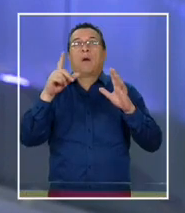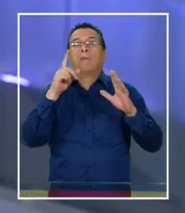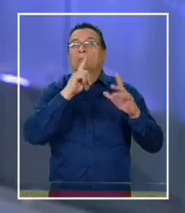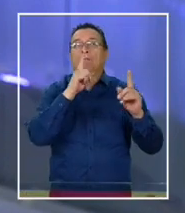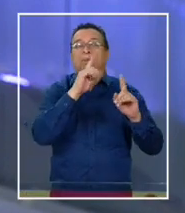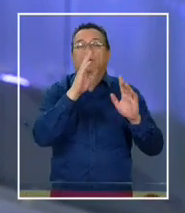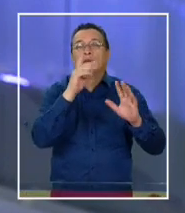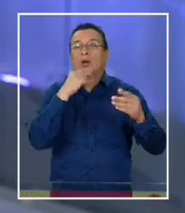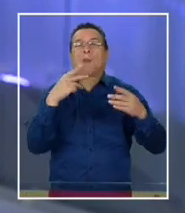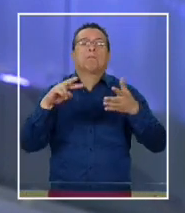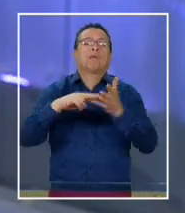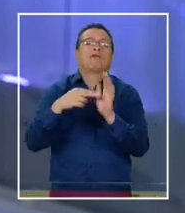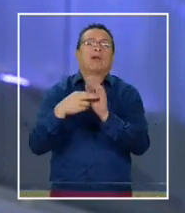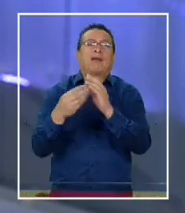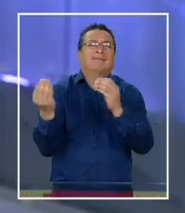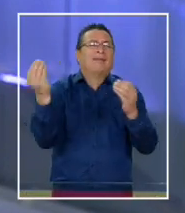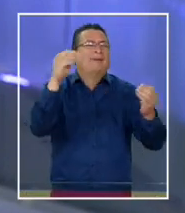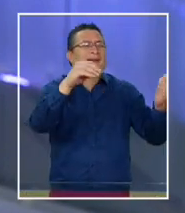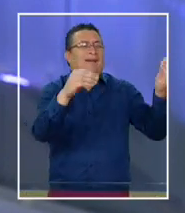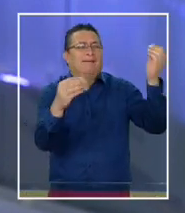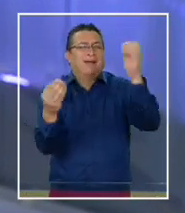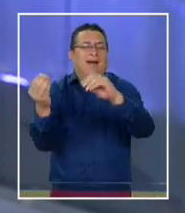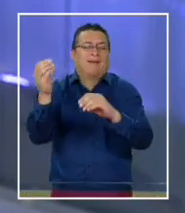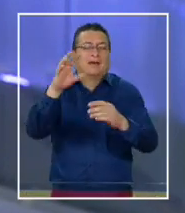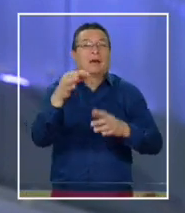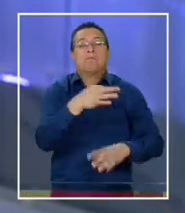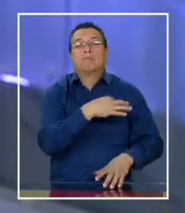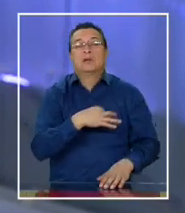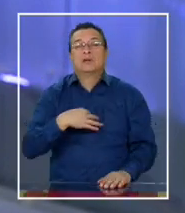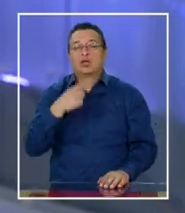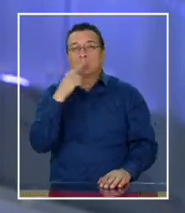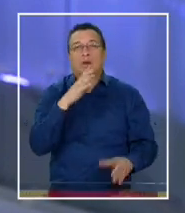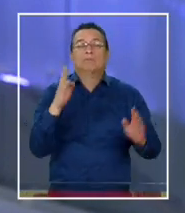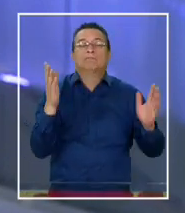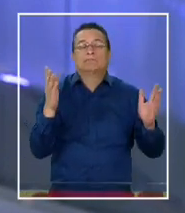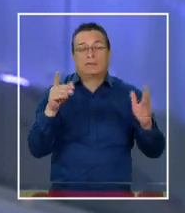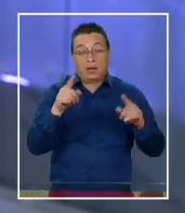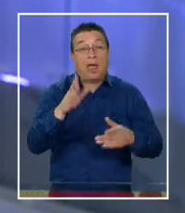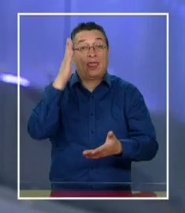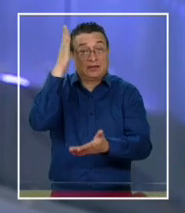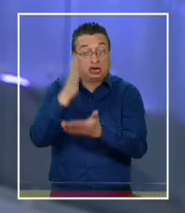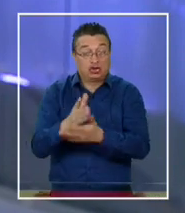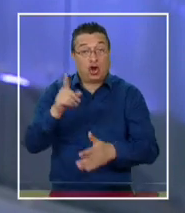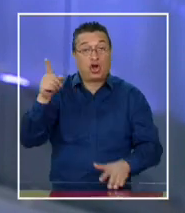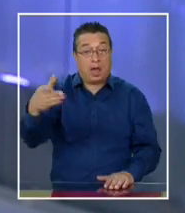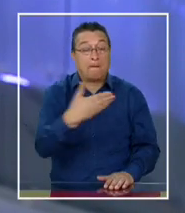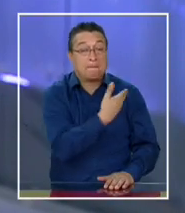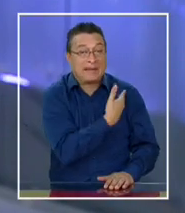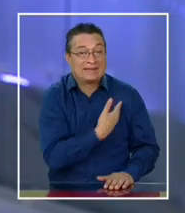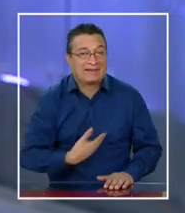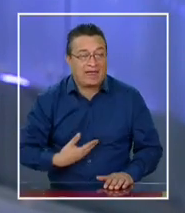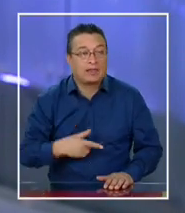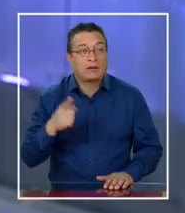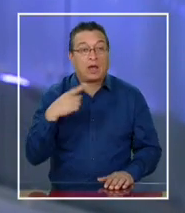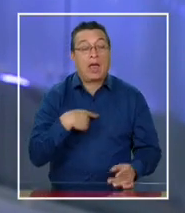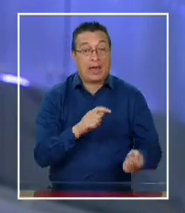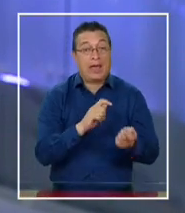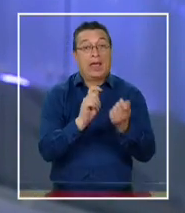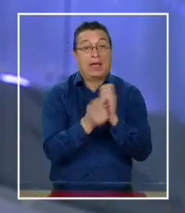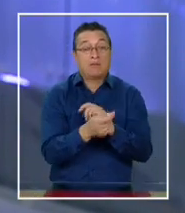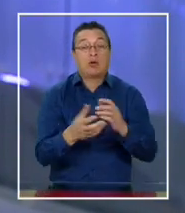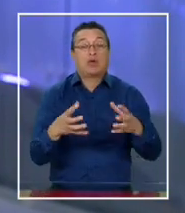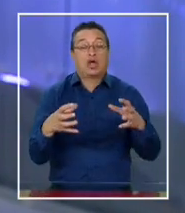una serie de polémicas y ruidos que hubo en torno a ese ministerio las decisiones las tomó el presidente Y por qué decidió cambiar también